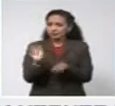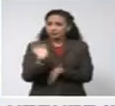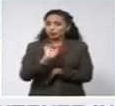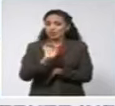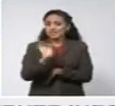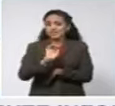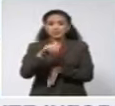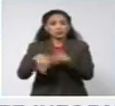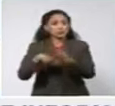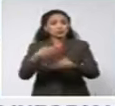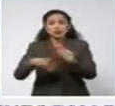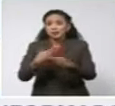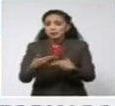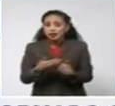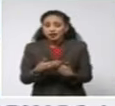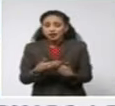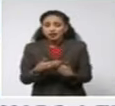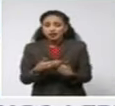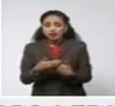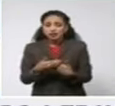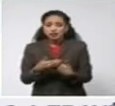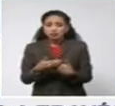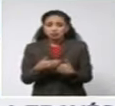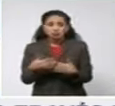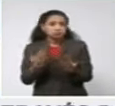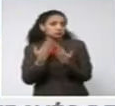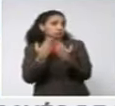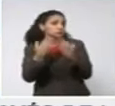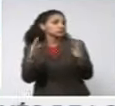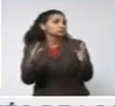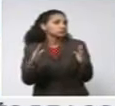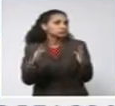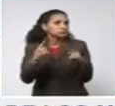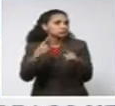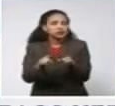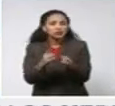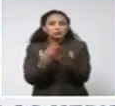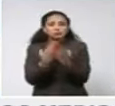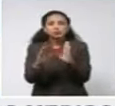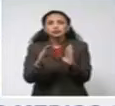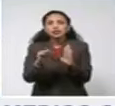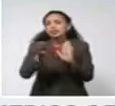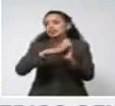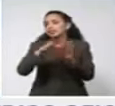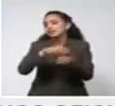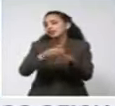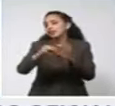complejos, tal vez se produzca la apertura, pero es una apertura con un grupo de medidas,